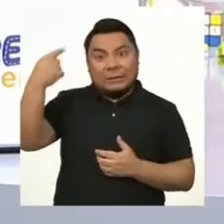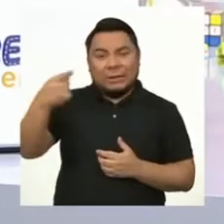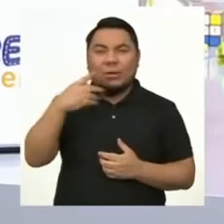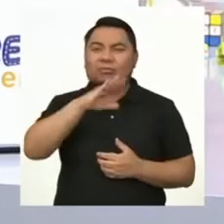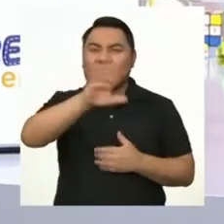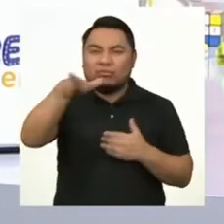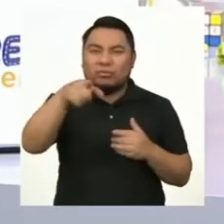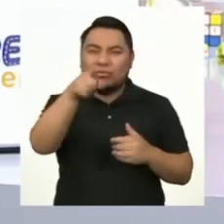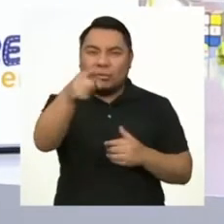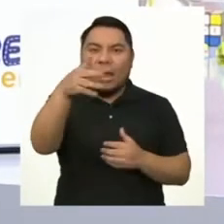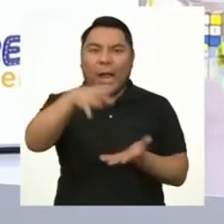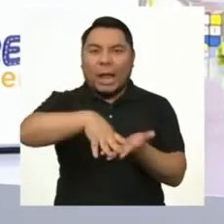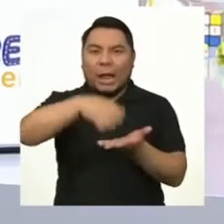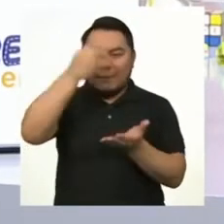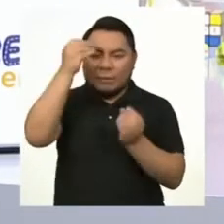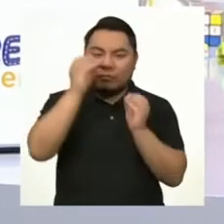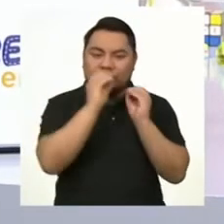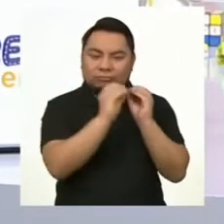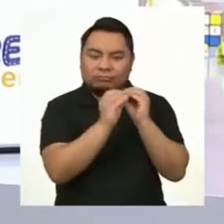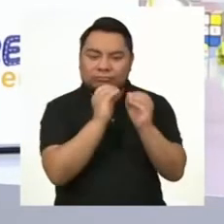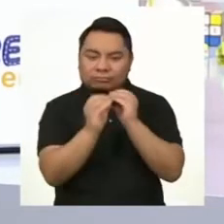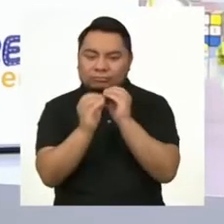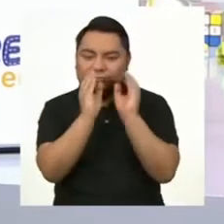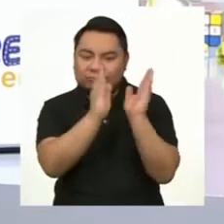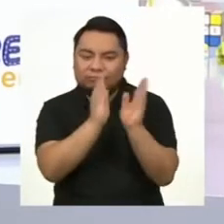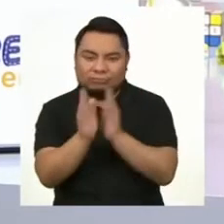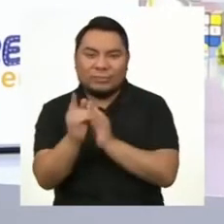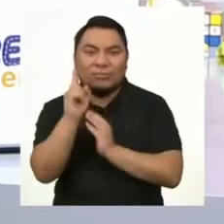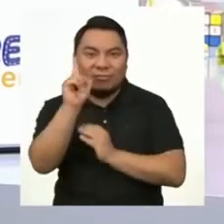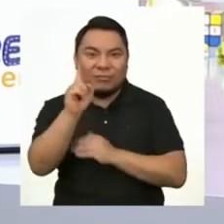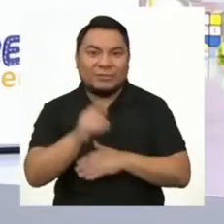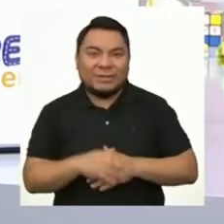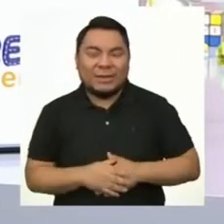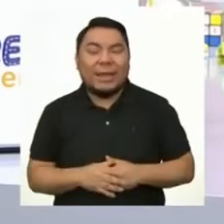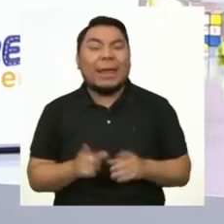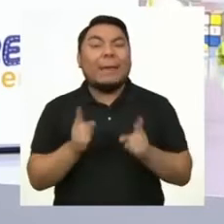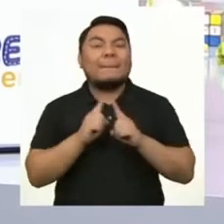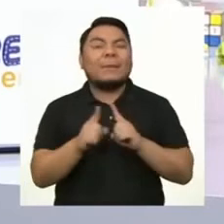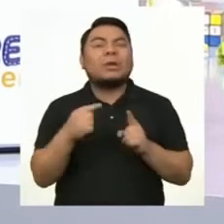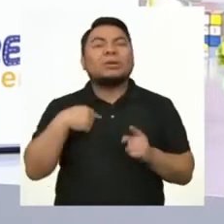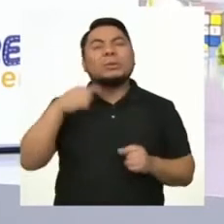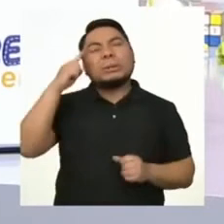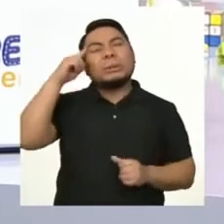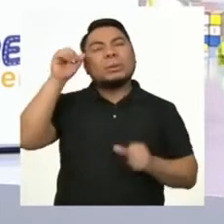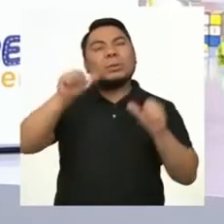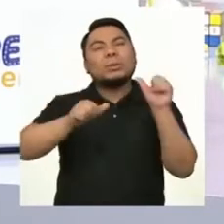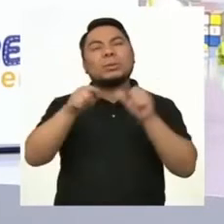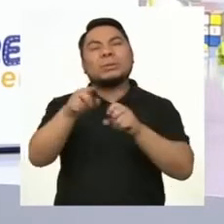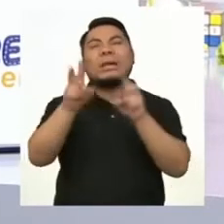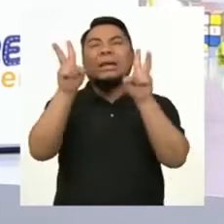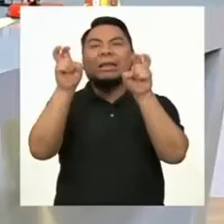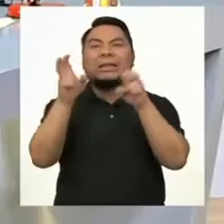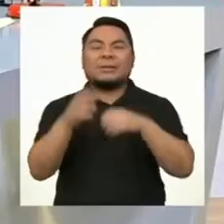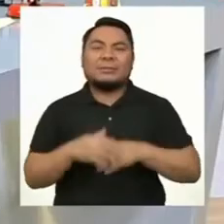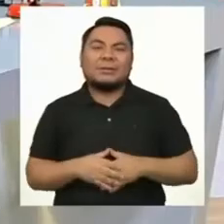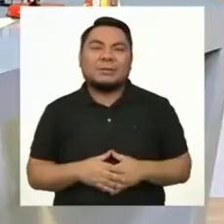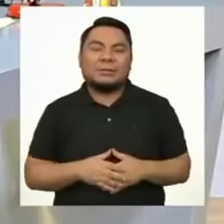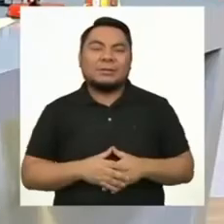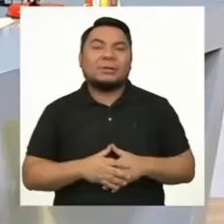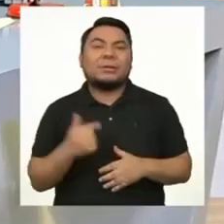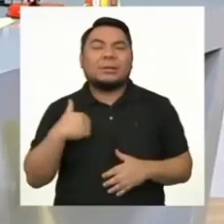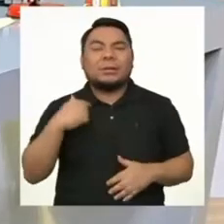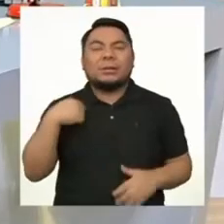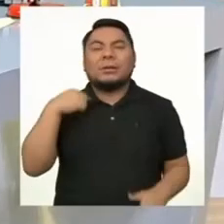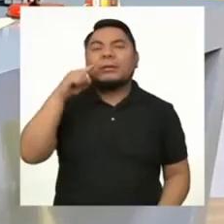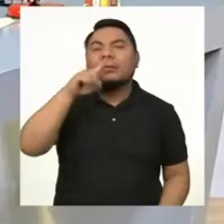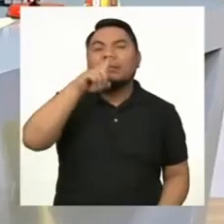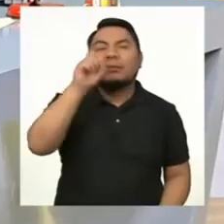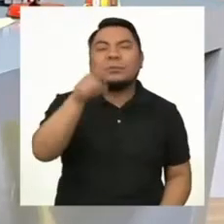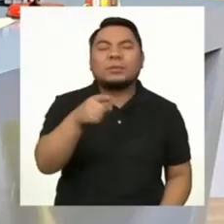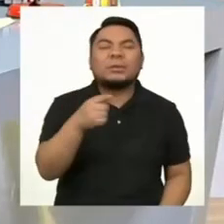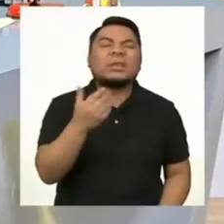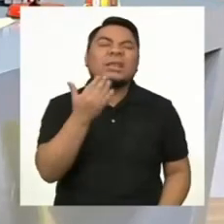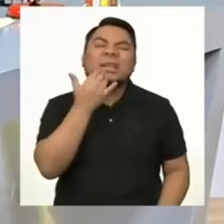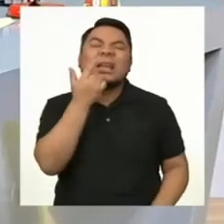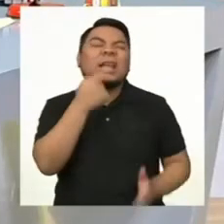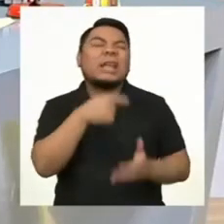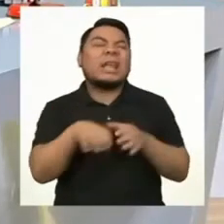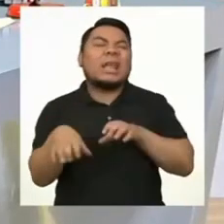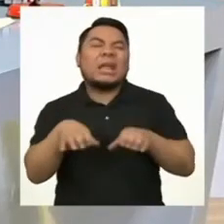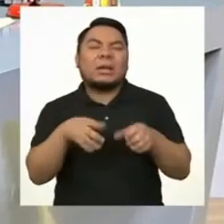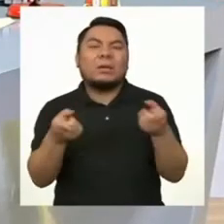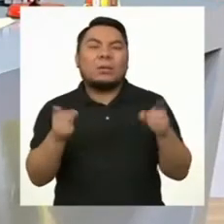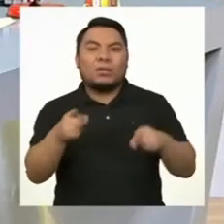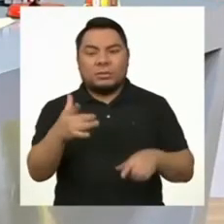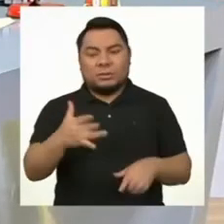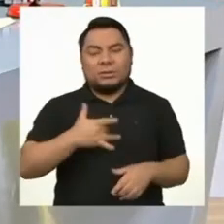y elaborar una. Pero aún tengo muchas dudas del tema. Me pregunto, ¿qué hacer cuando